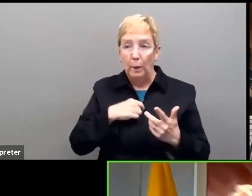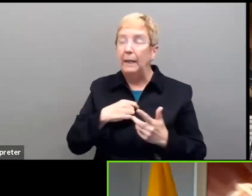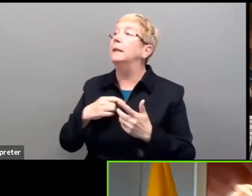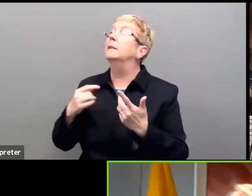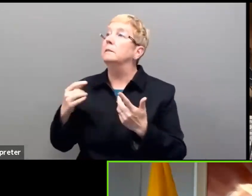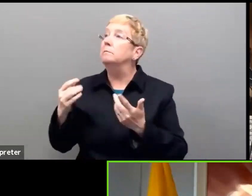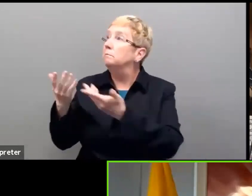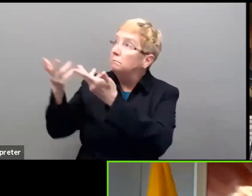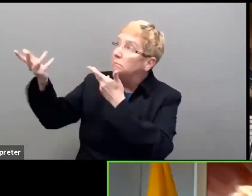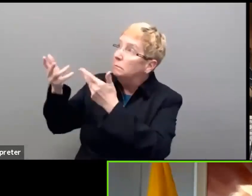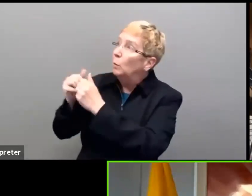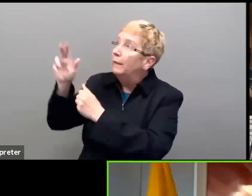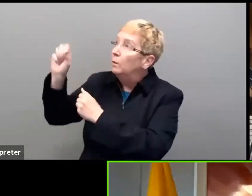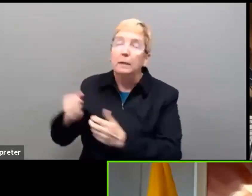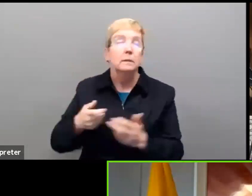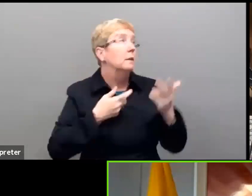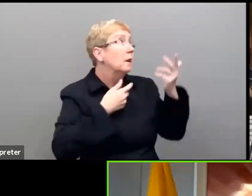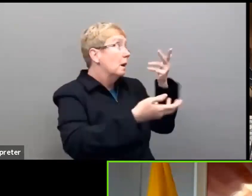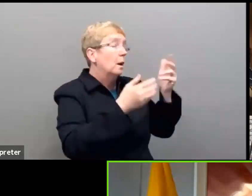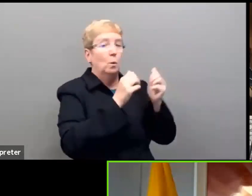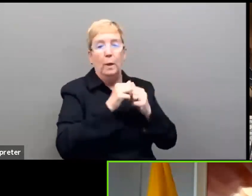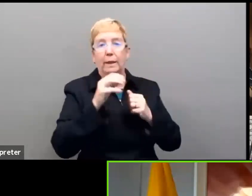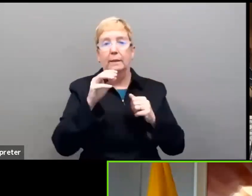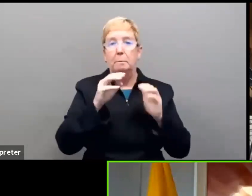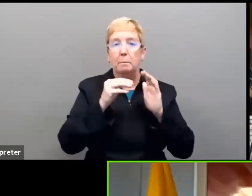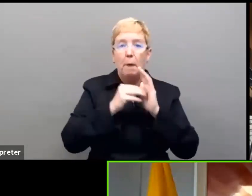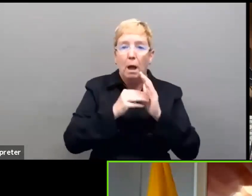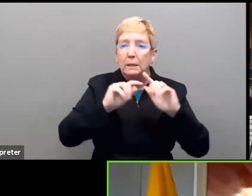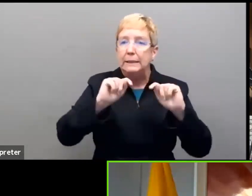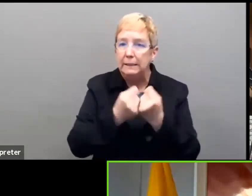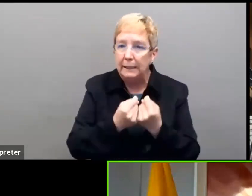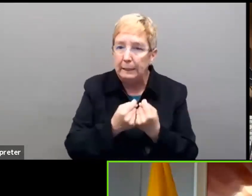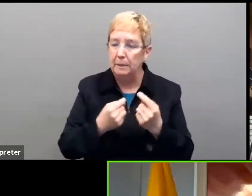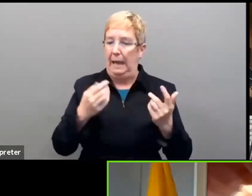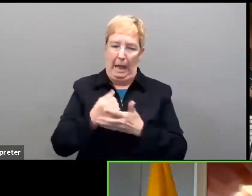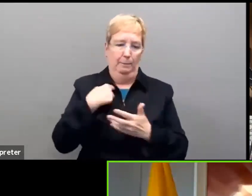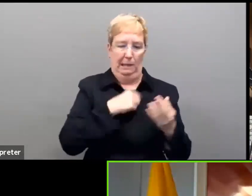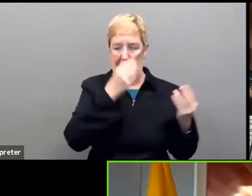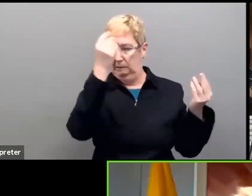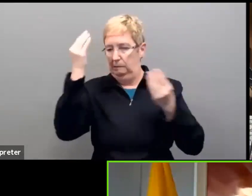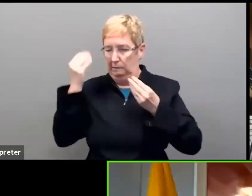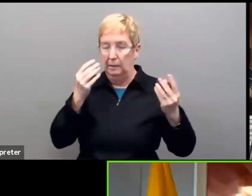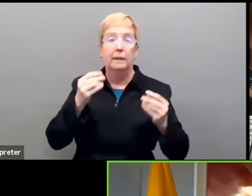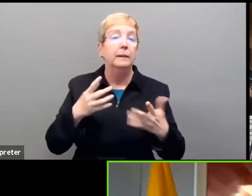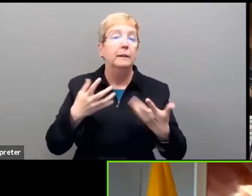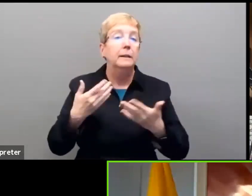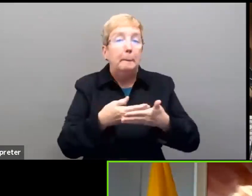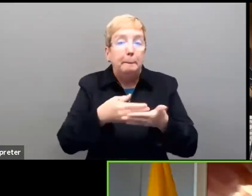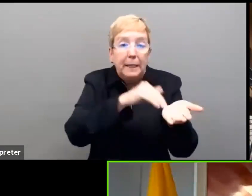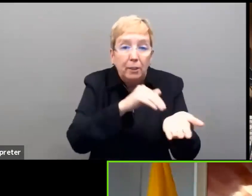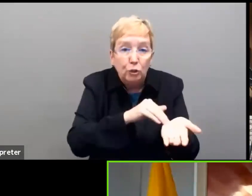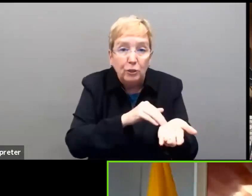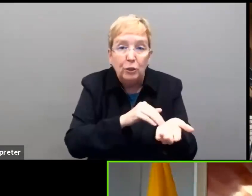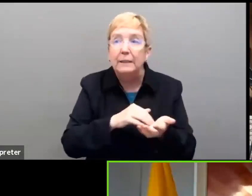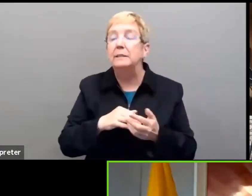decisiones no las hacemos a la ligera. Tenemos que tener datos y mientras estamos conversando necesitamos disponer de